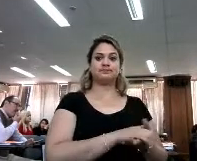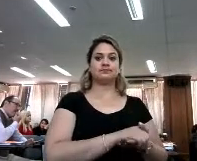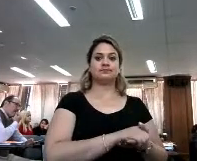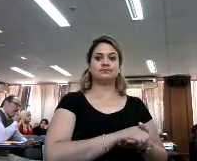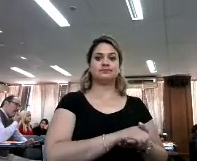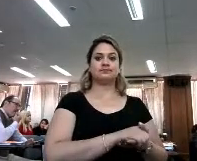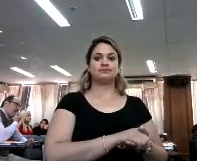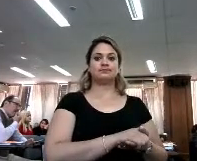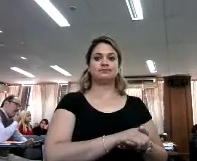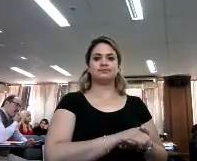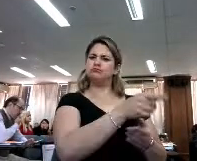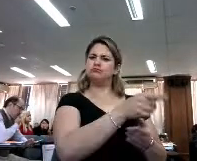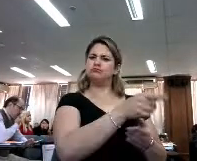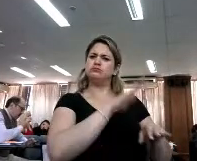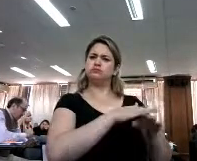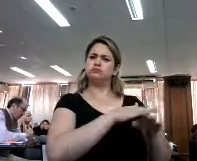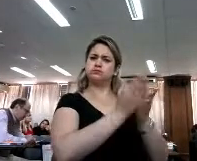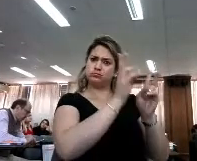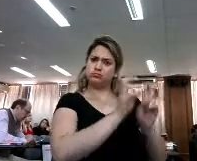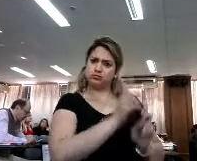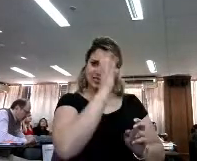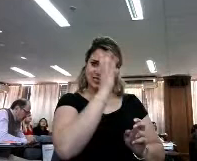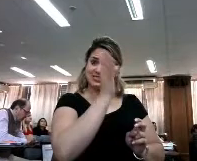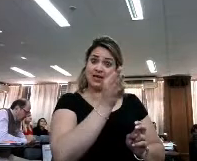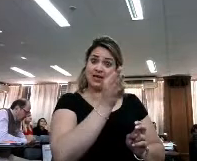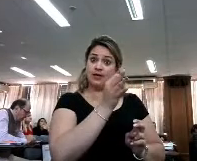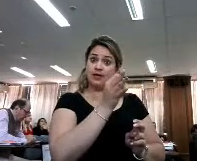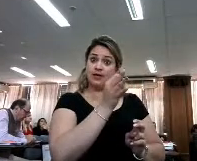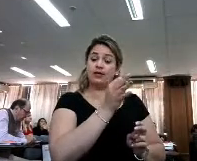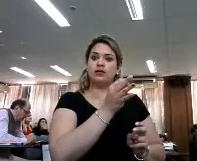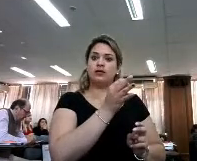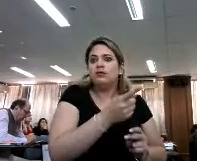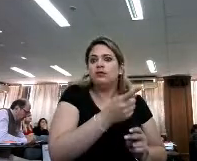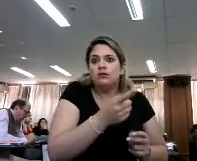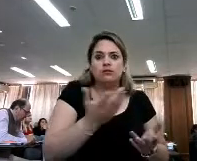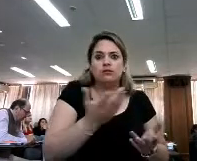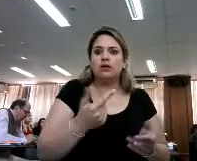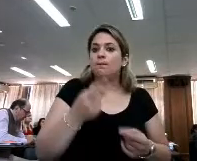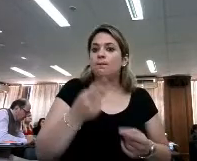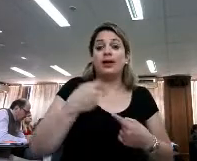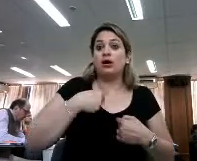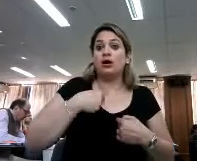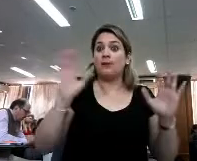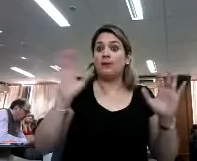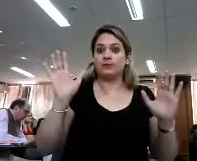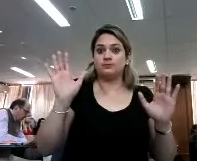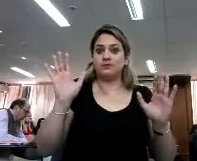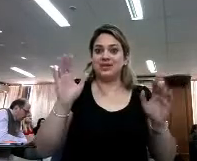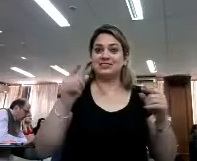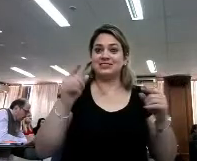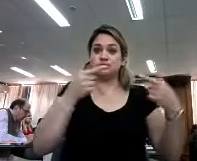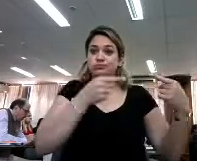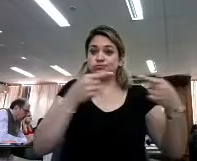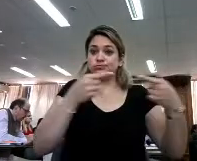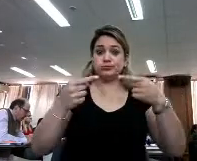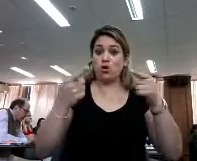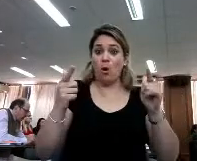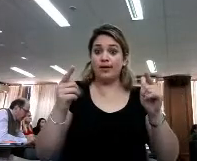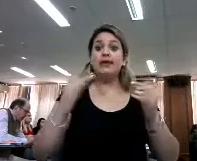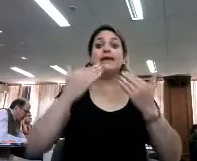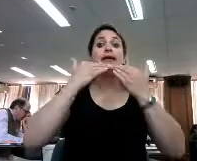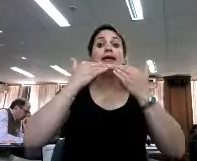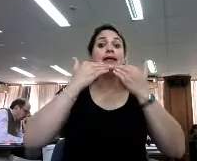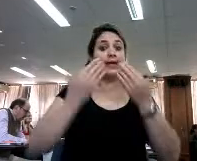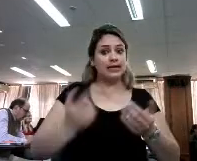digamos, estudiosa en la materia, pero teníamos la posición de, para mí no hay ninguna disyuntiva. Es gracias a que